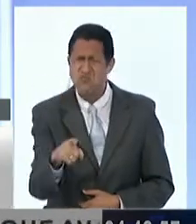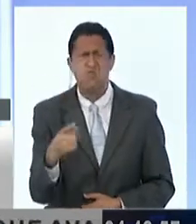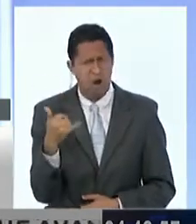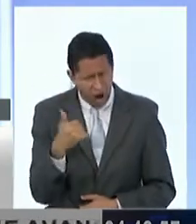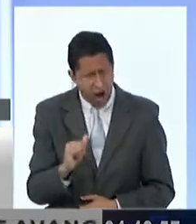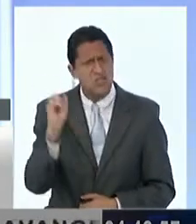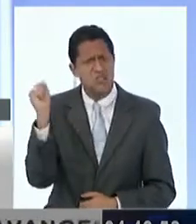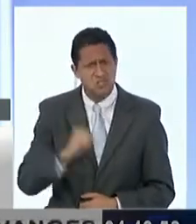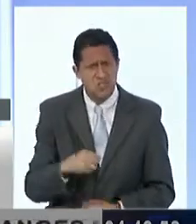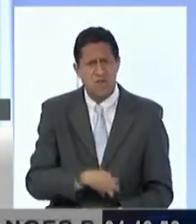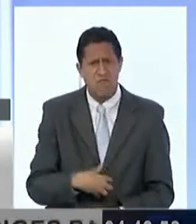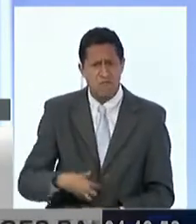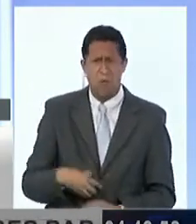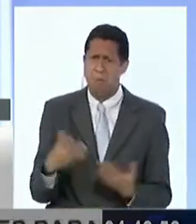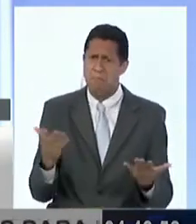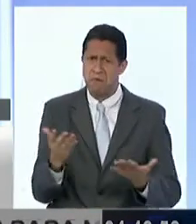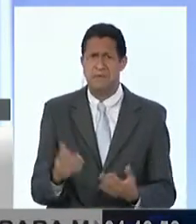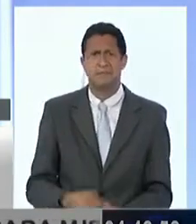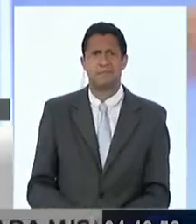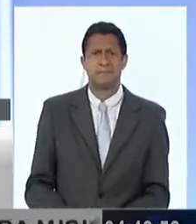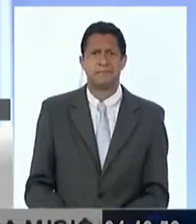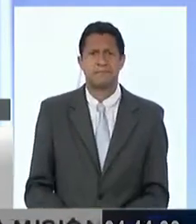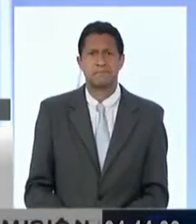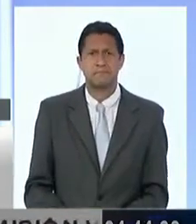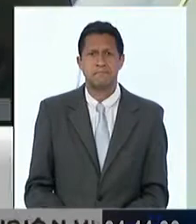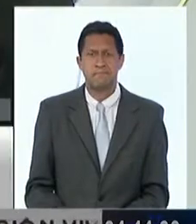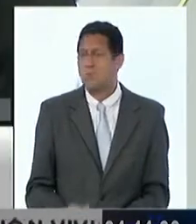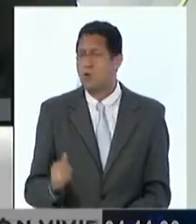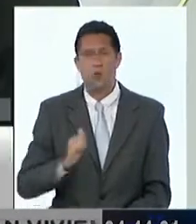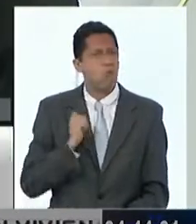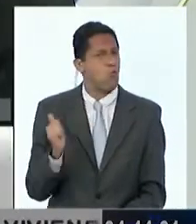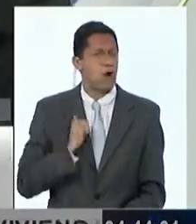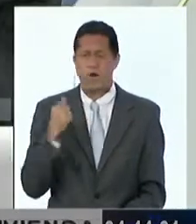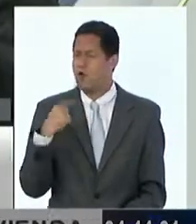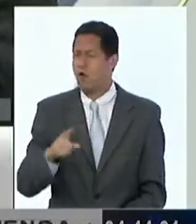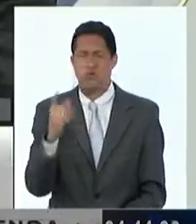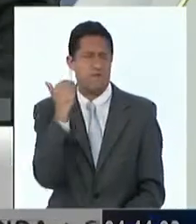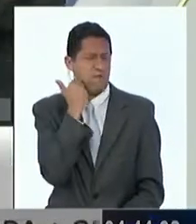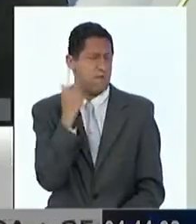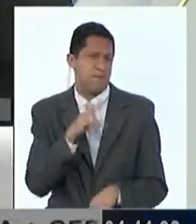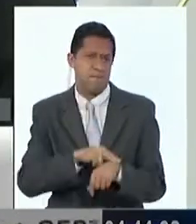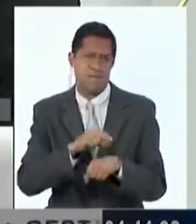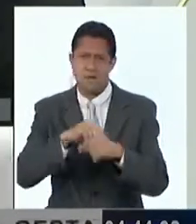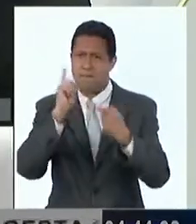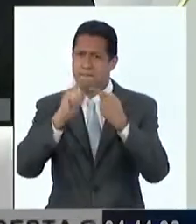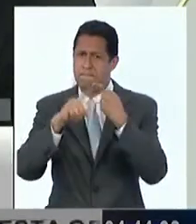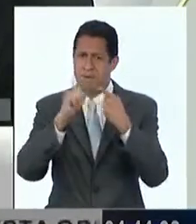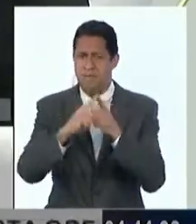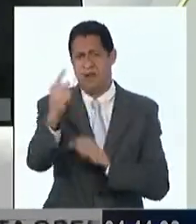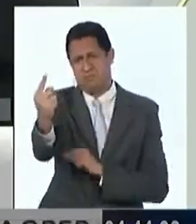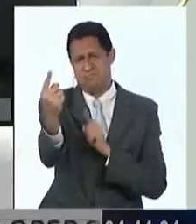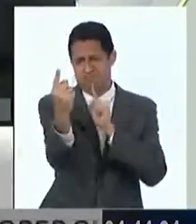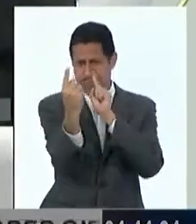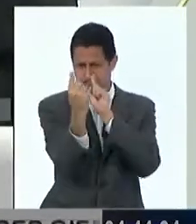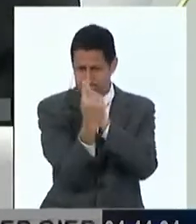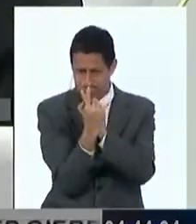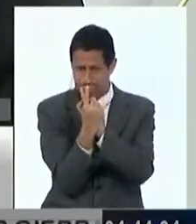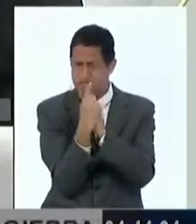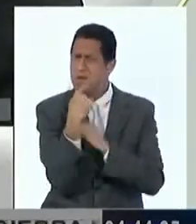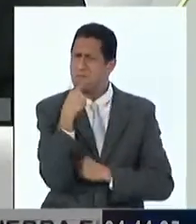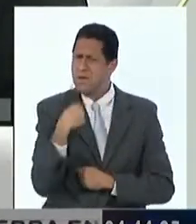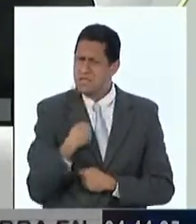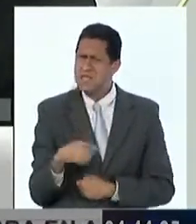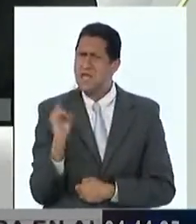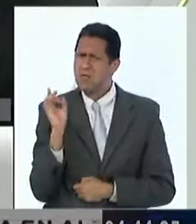patologías y qué hay detrás de todo esto como cualquier otra enfermedad en medicina primero el paciente llega a la consulta se manifiesta al